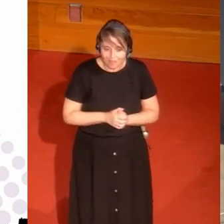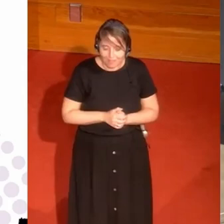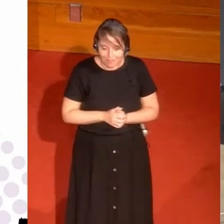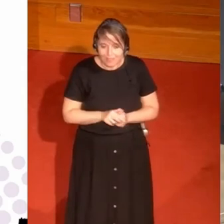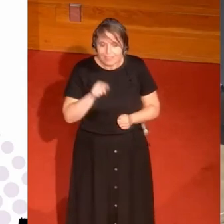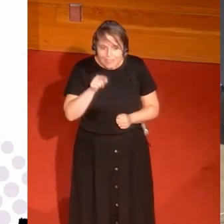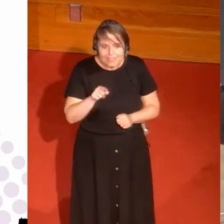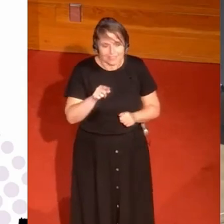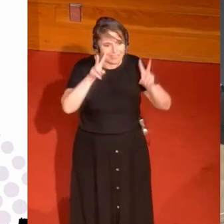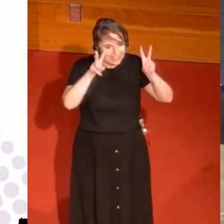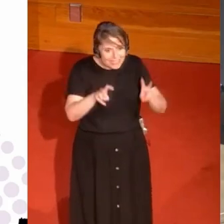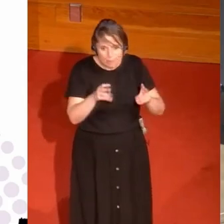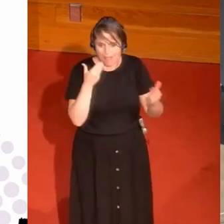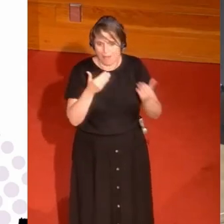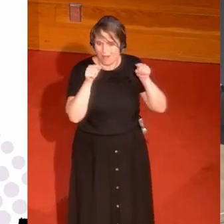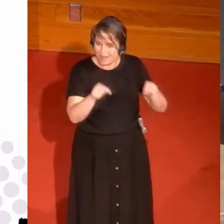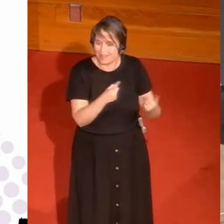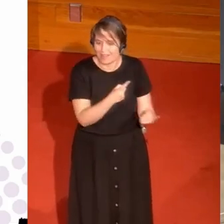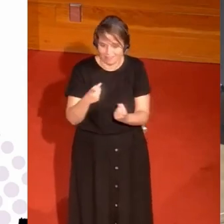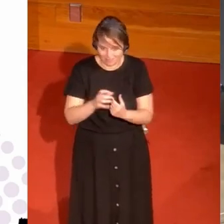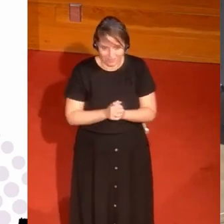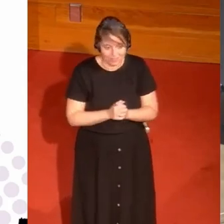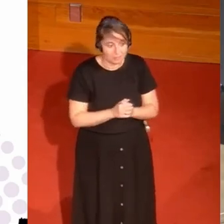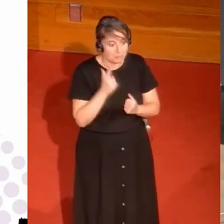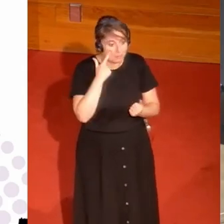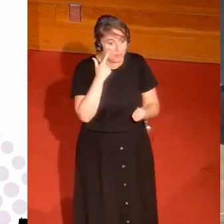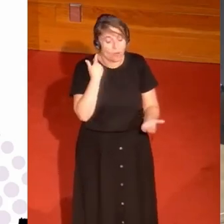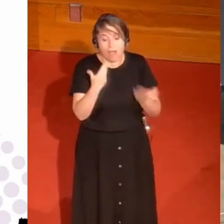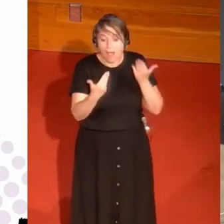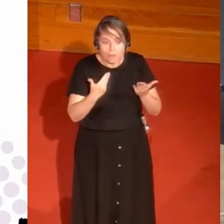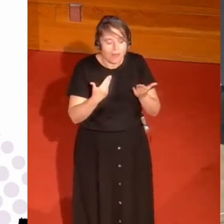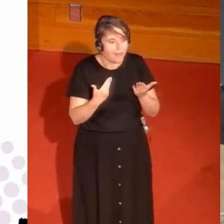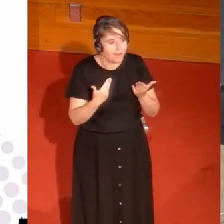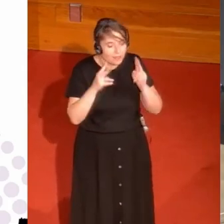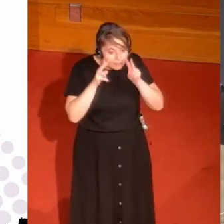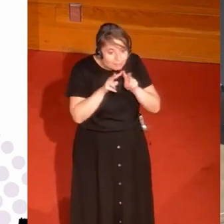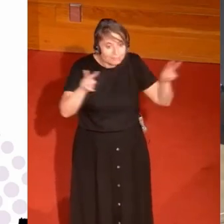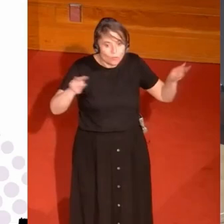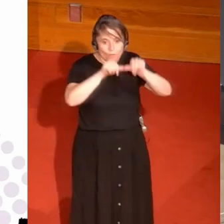de los grandes temas que hay que pero que hay que abordar desde otra